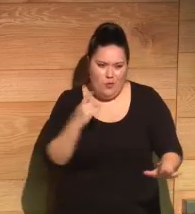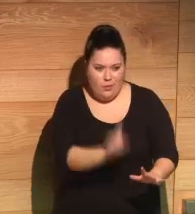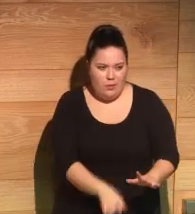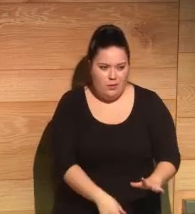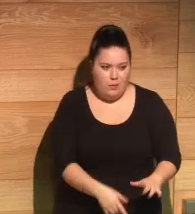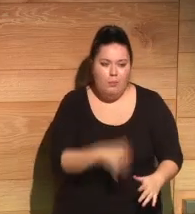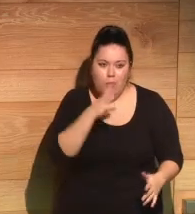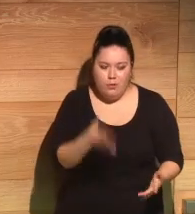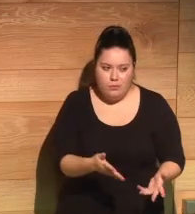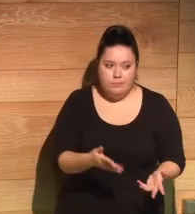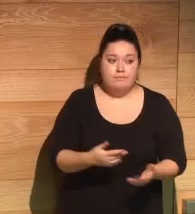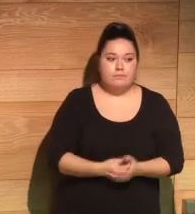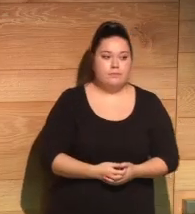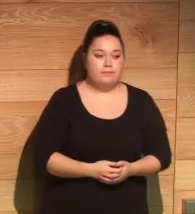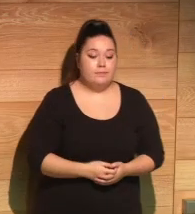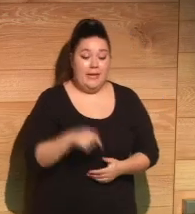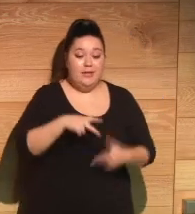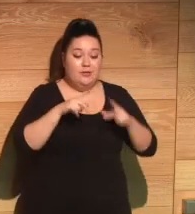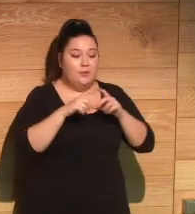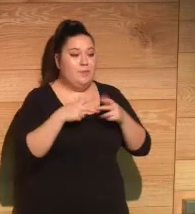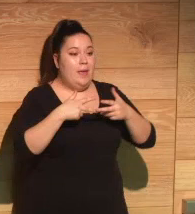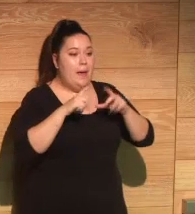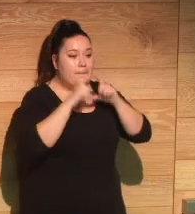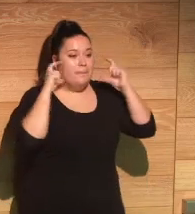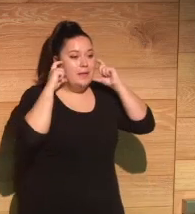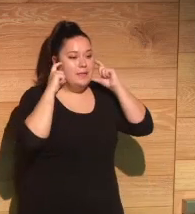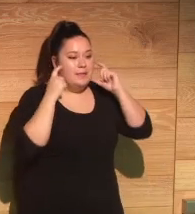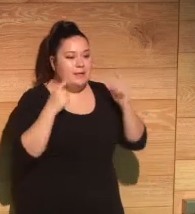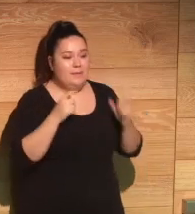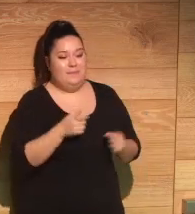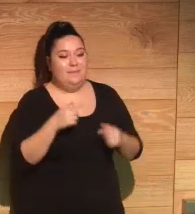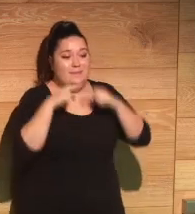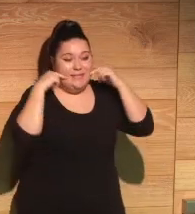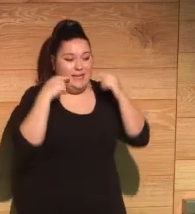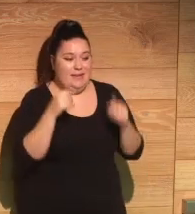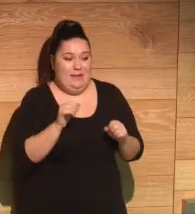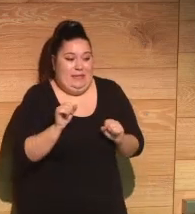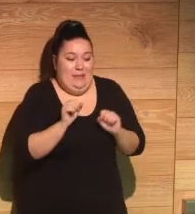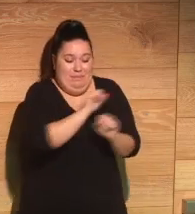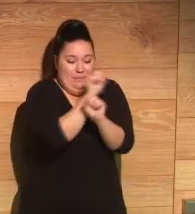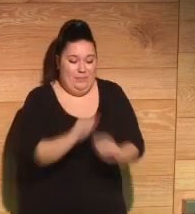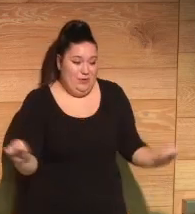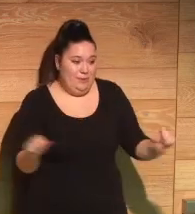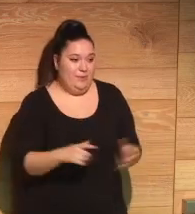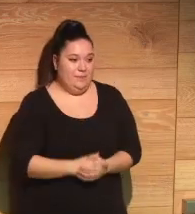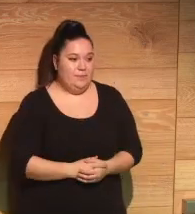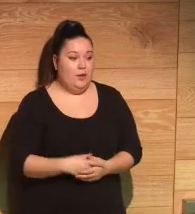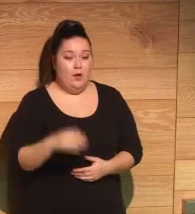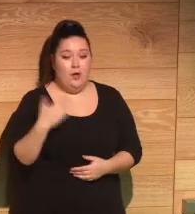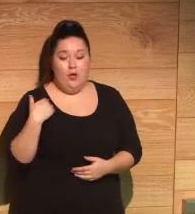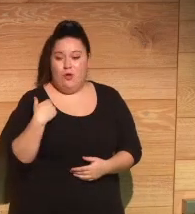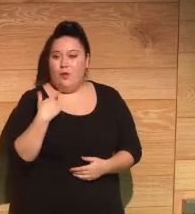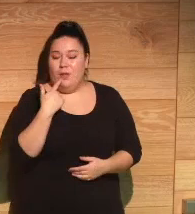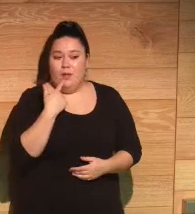creo que, claro, esto de la mascarilla nos impide sonreír, por ejemplo. Y creo que, por ejemplo, en lo que decías, ¿no? Que hay un